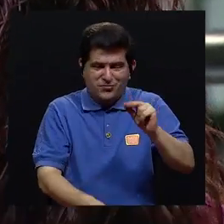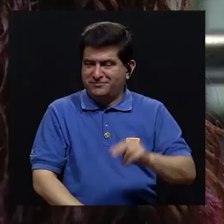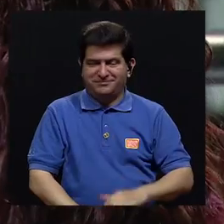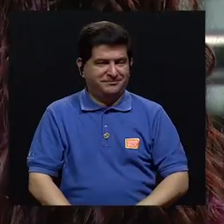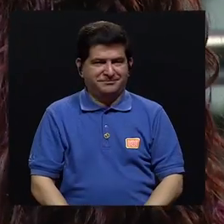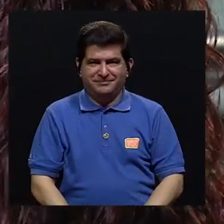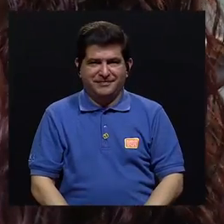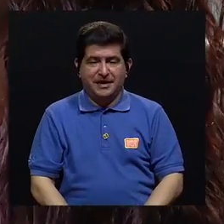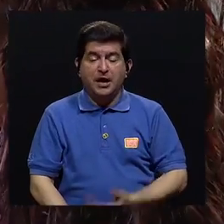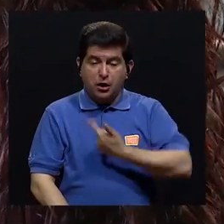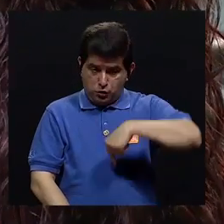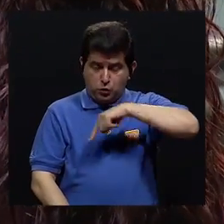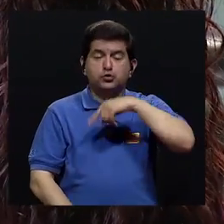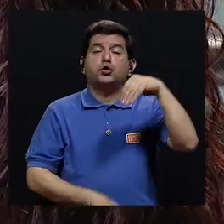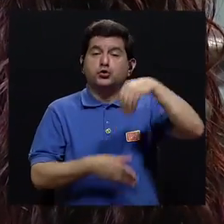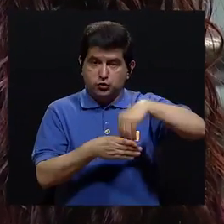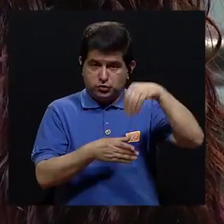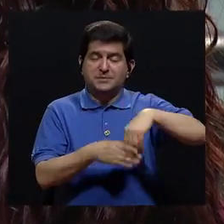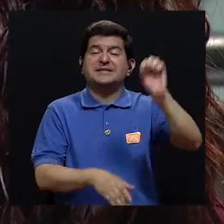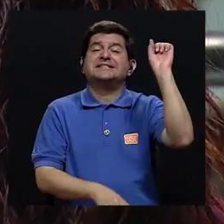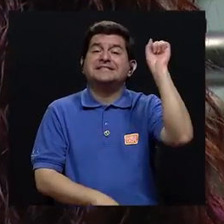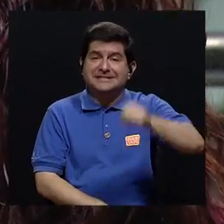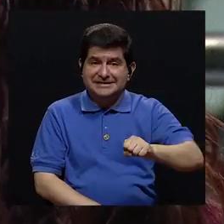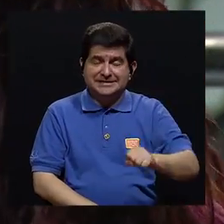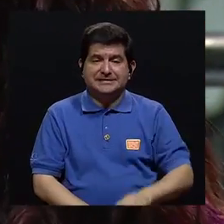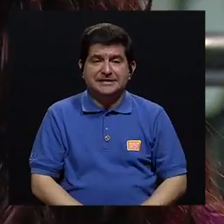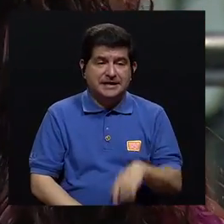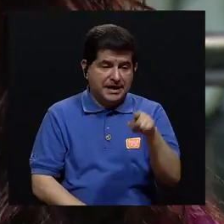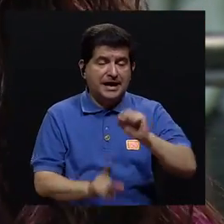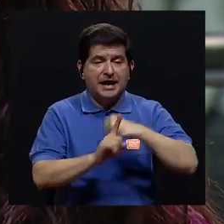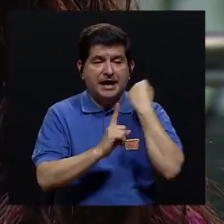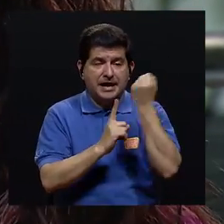simplemente estamos invirtiendo